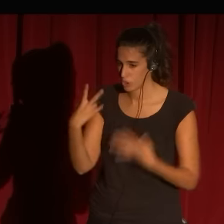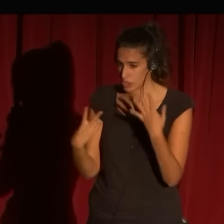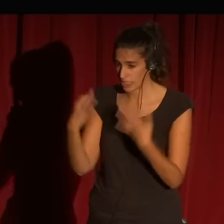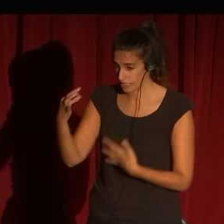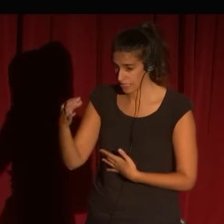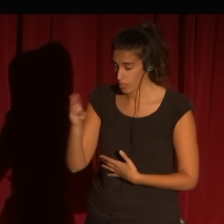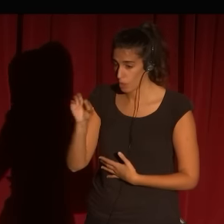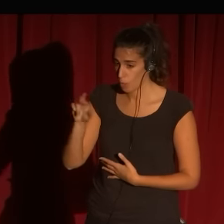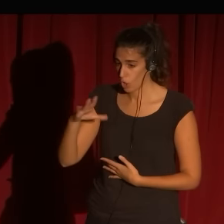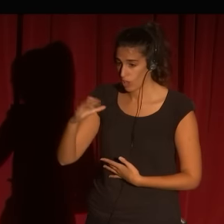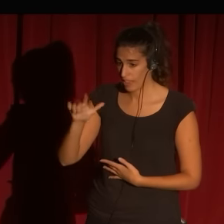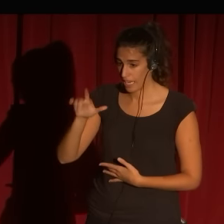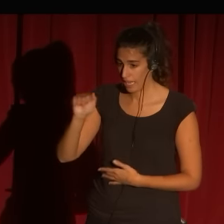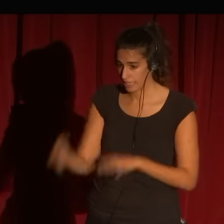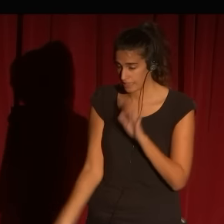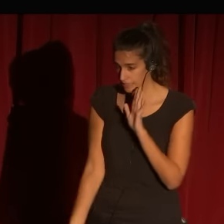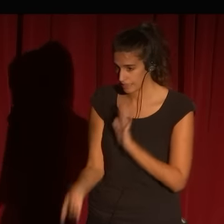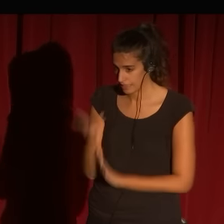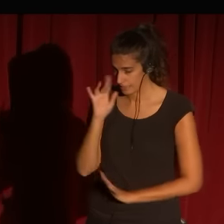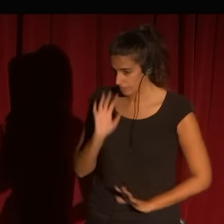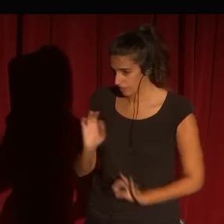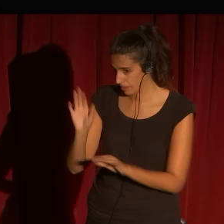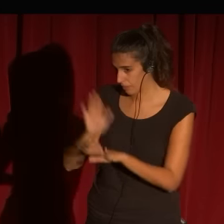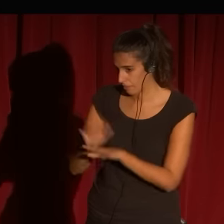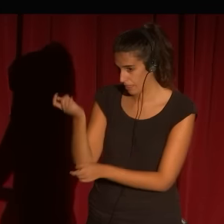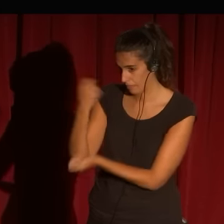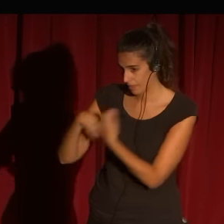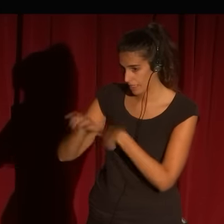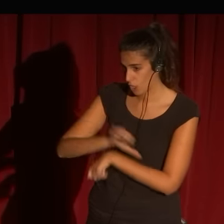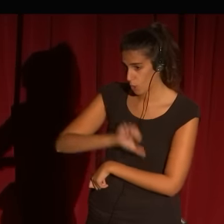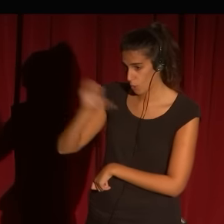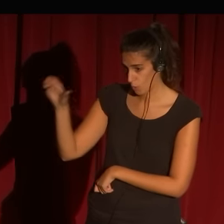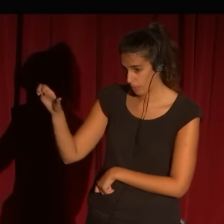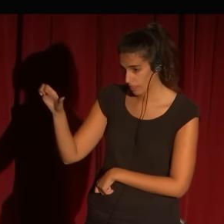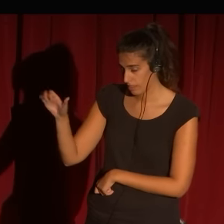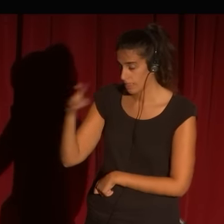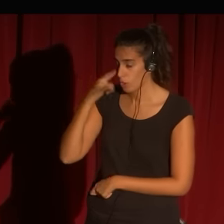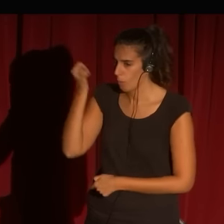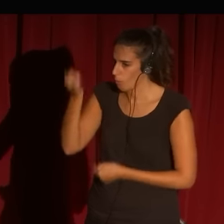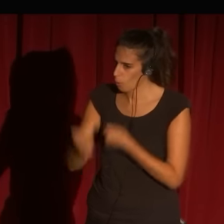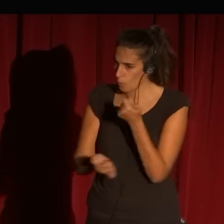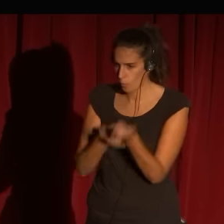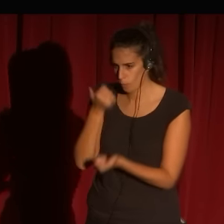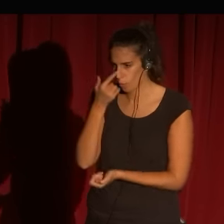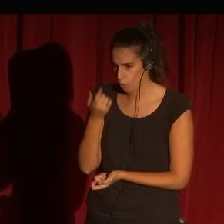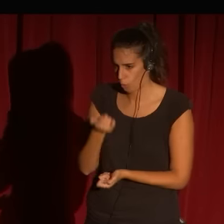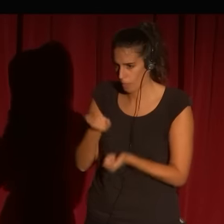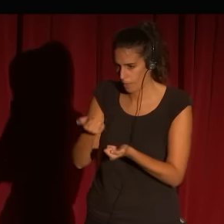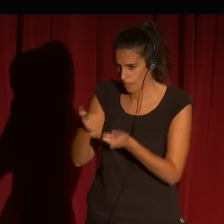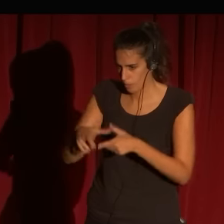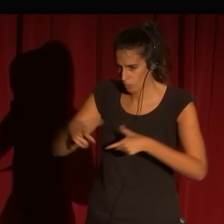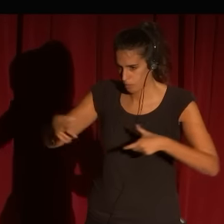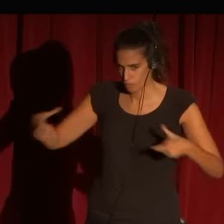porcelana que viene que se está haciendo muy concretamente ya para exportación a Europa en China y que poco a poco se va a hacer cada vez en mayor